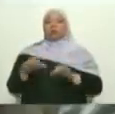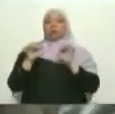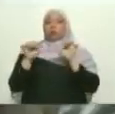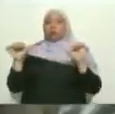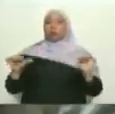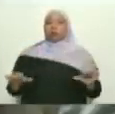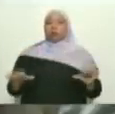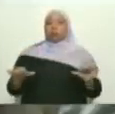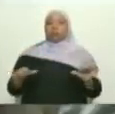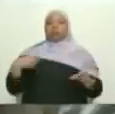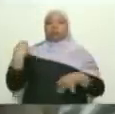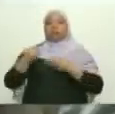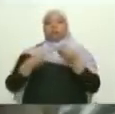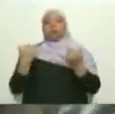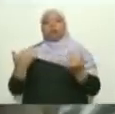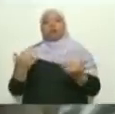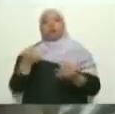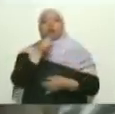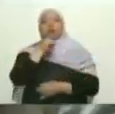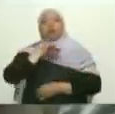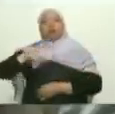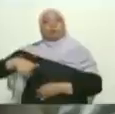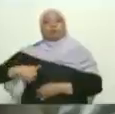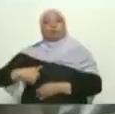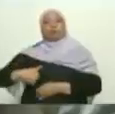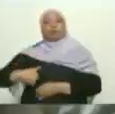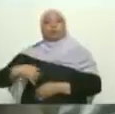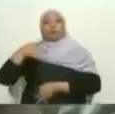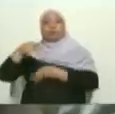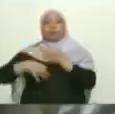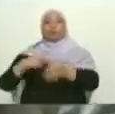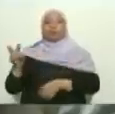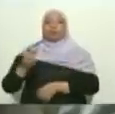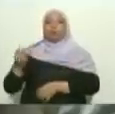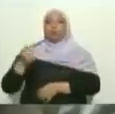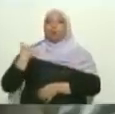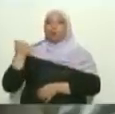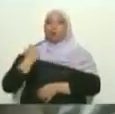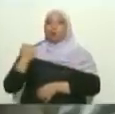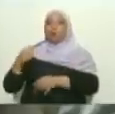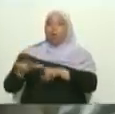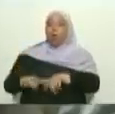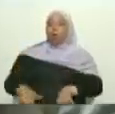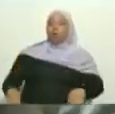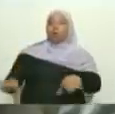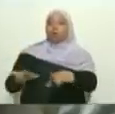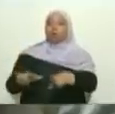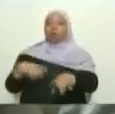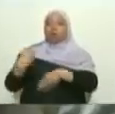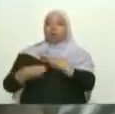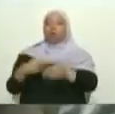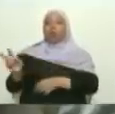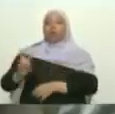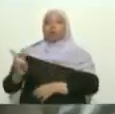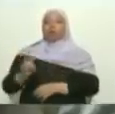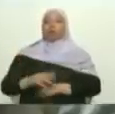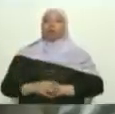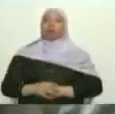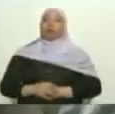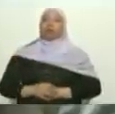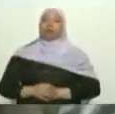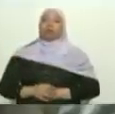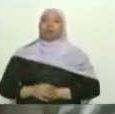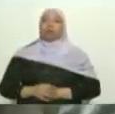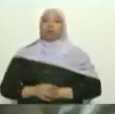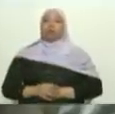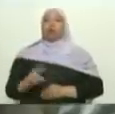el tejido de lo que implica el Estado-Nación de cualquier lugar en el planeta Tierra. Y más